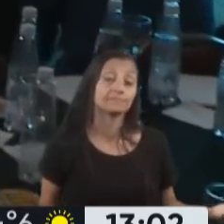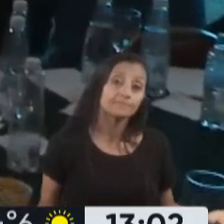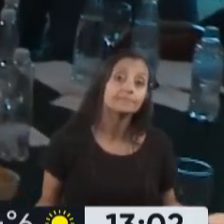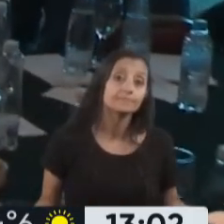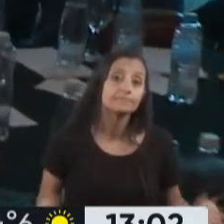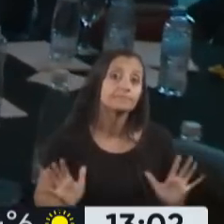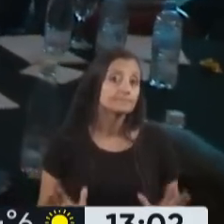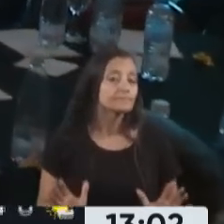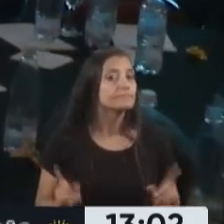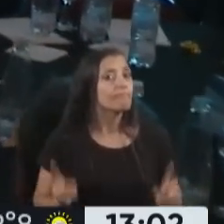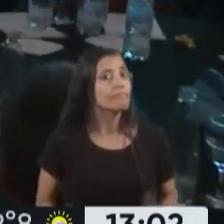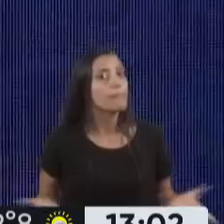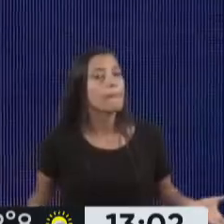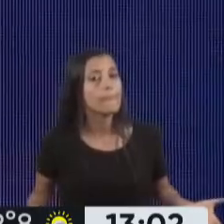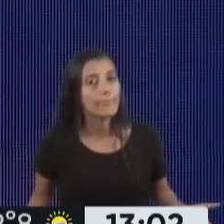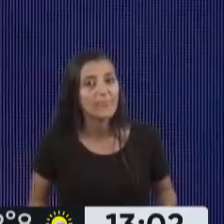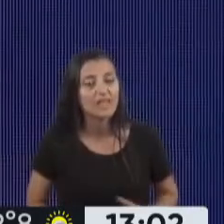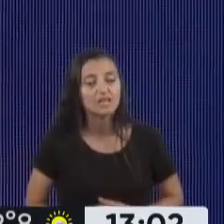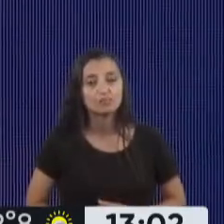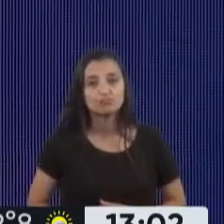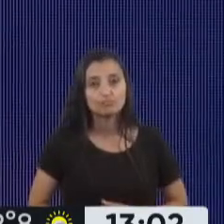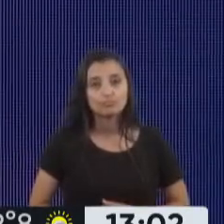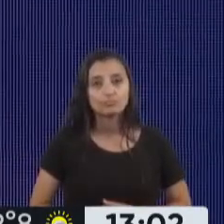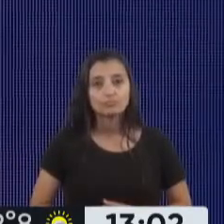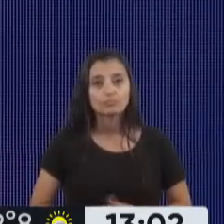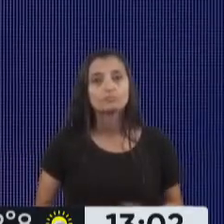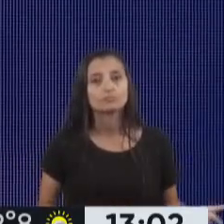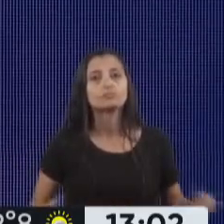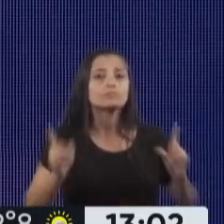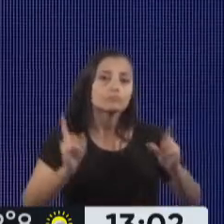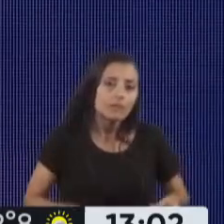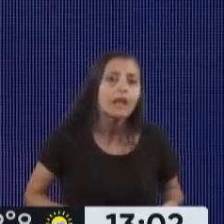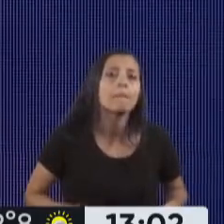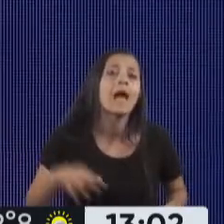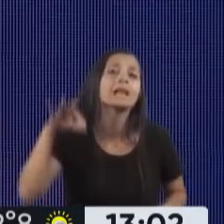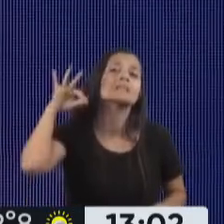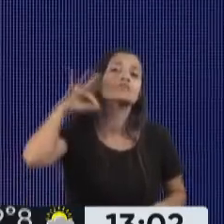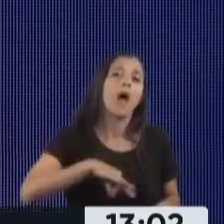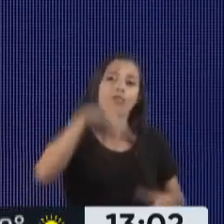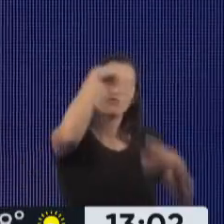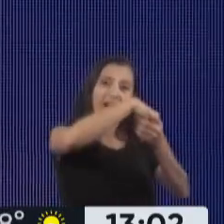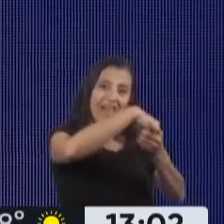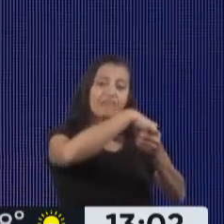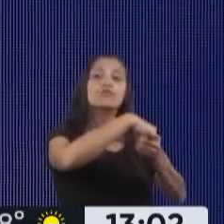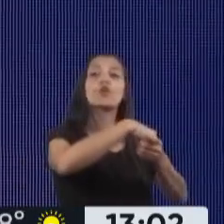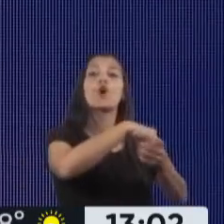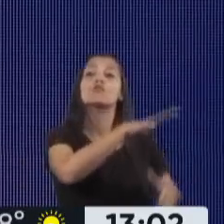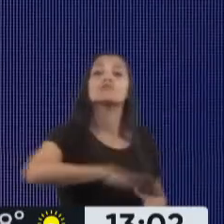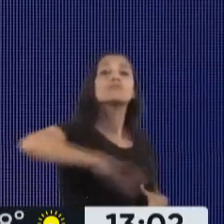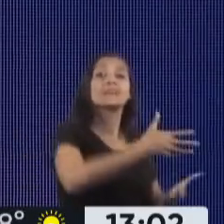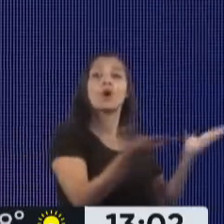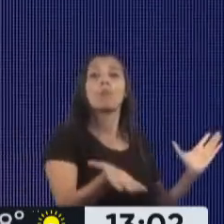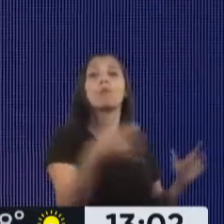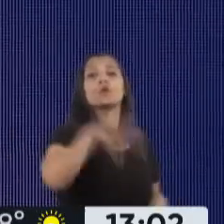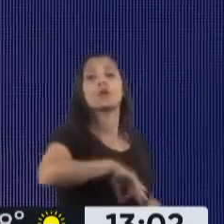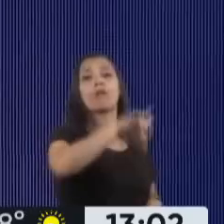Naturalmente esto también hubo, ¿sí?, una licuación de salarios en el sector público y obviamente que